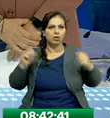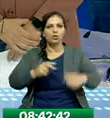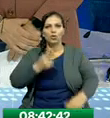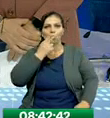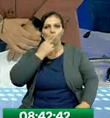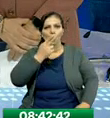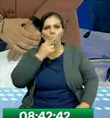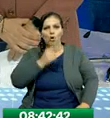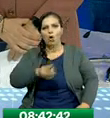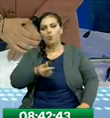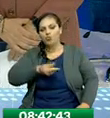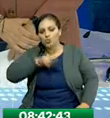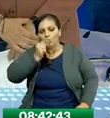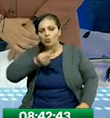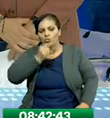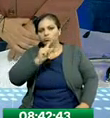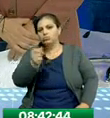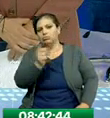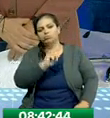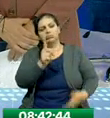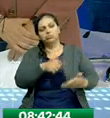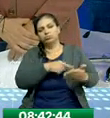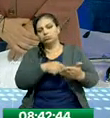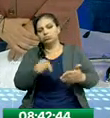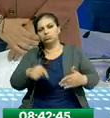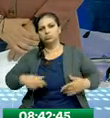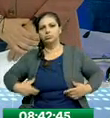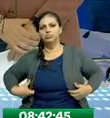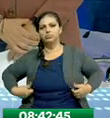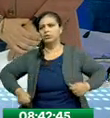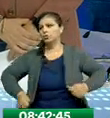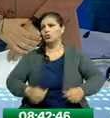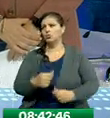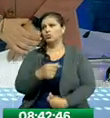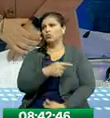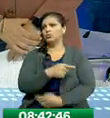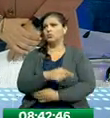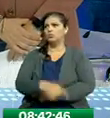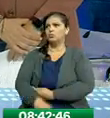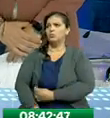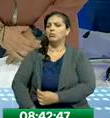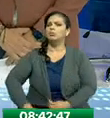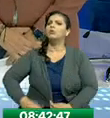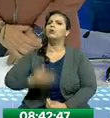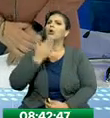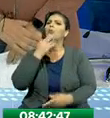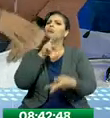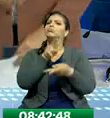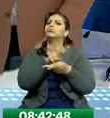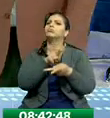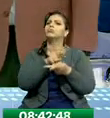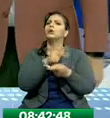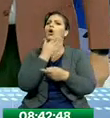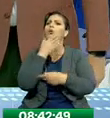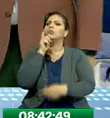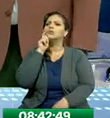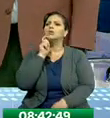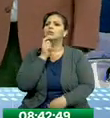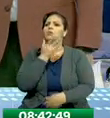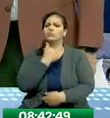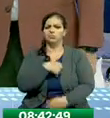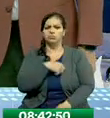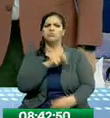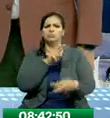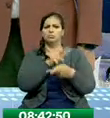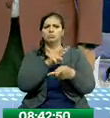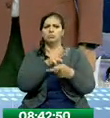también dejar de consumirlos bueno yo creo que no fuma pero y el sexo comencemos con el sexo el sexo es saludable dicen es